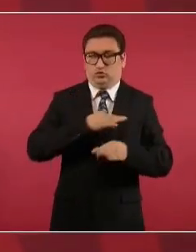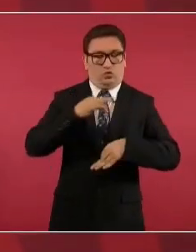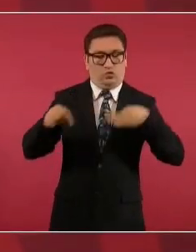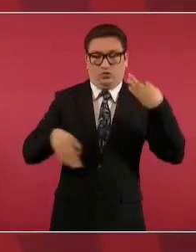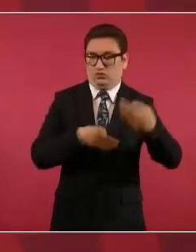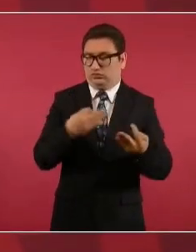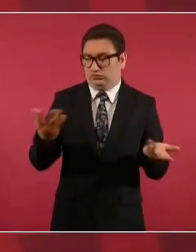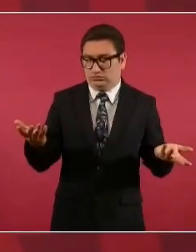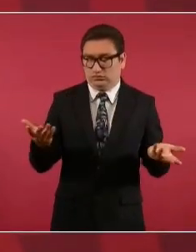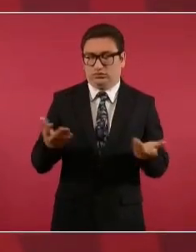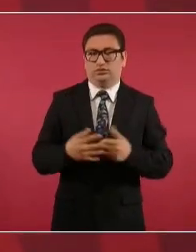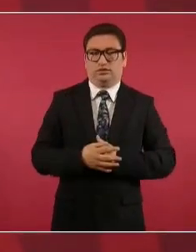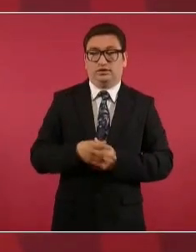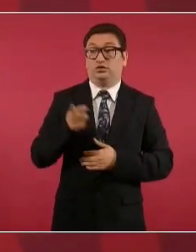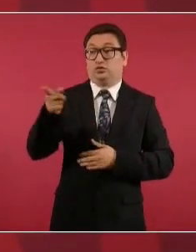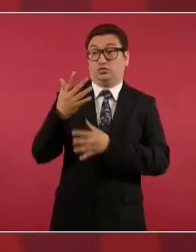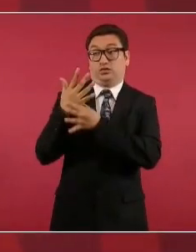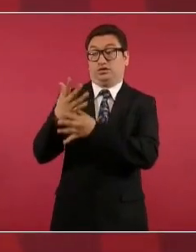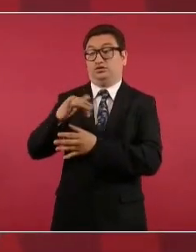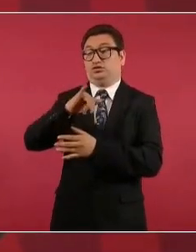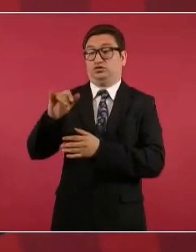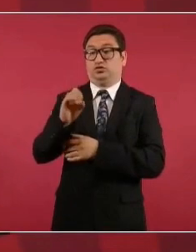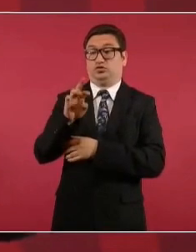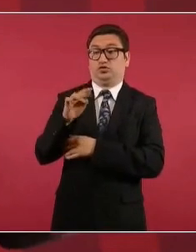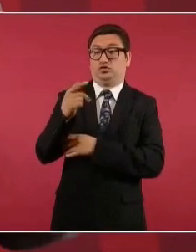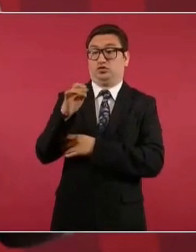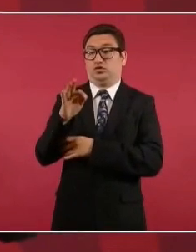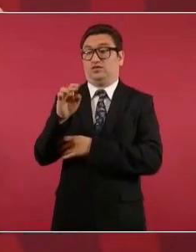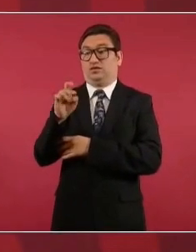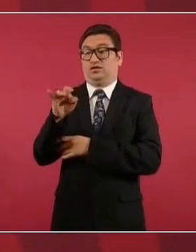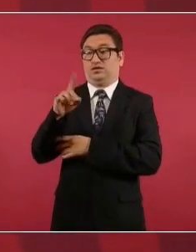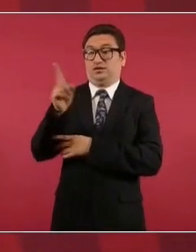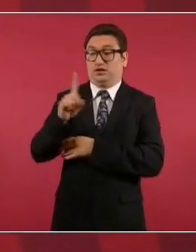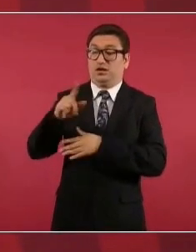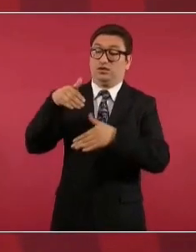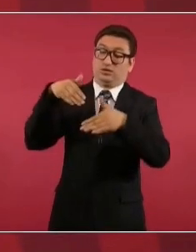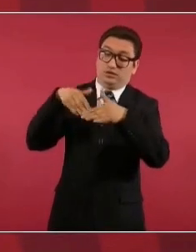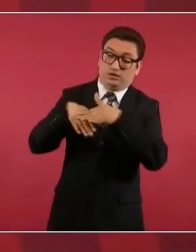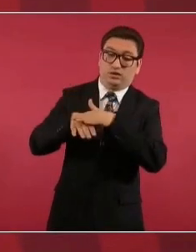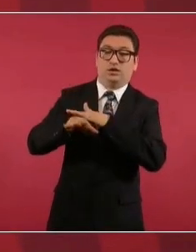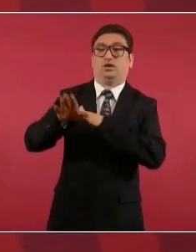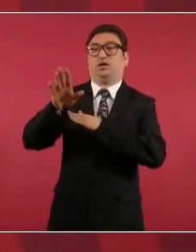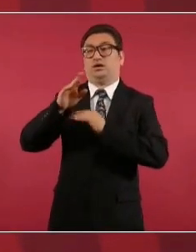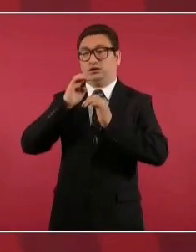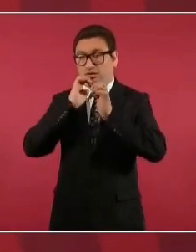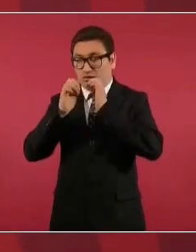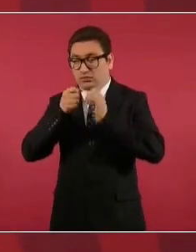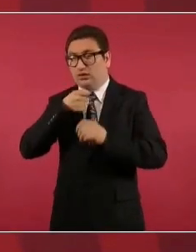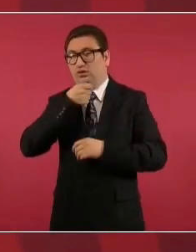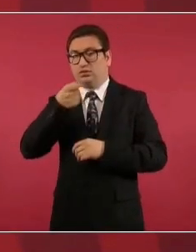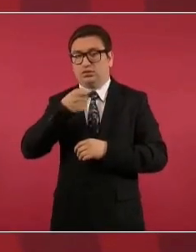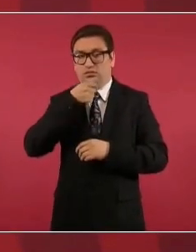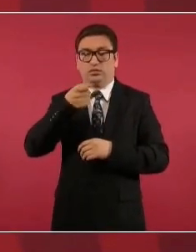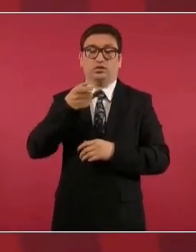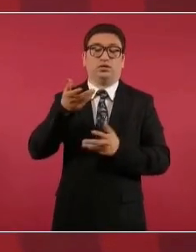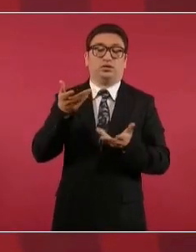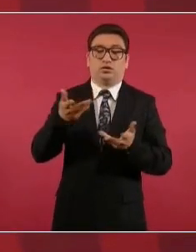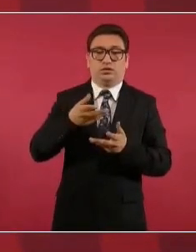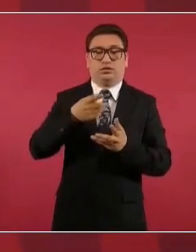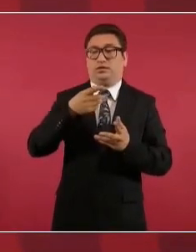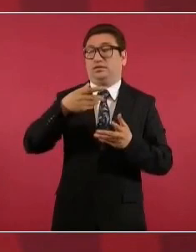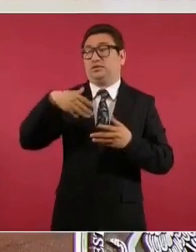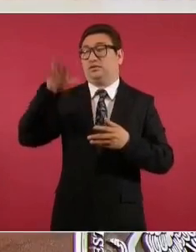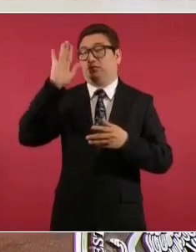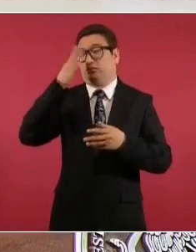Y si tú dices que Jorge Fernández entra y hace una entrevista y que no sé